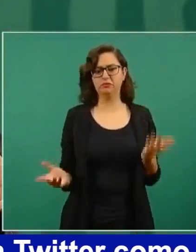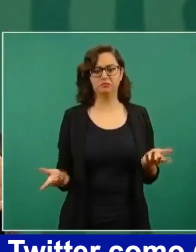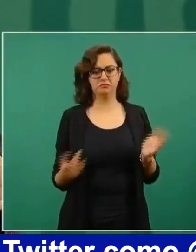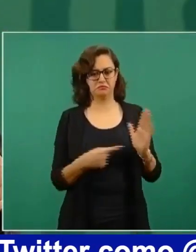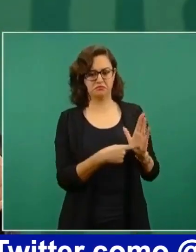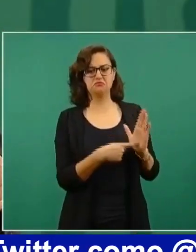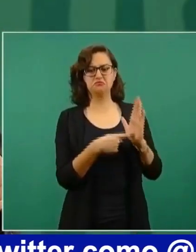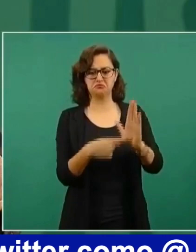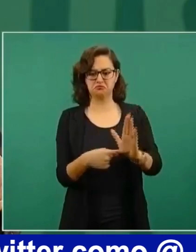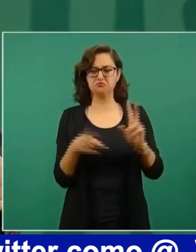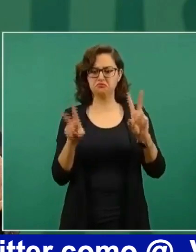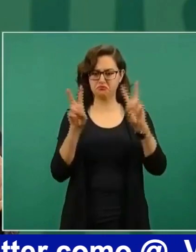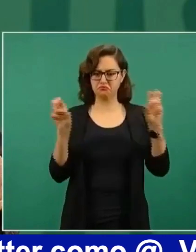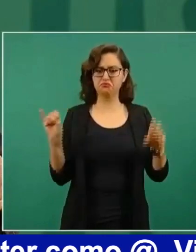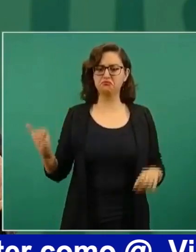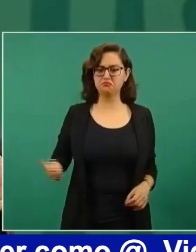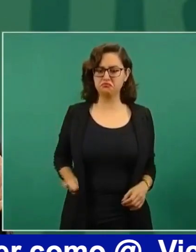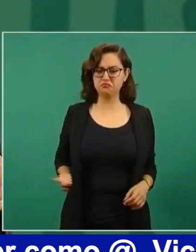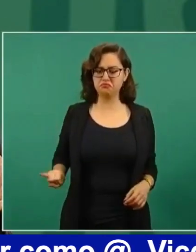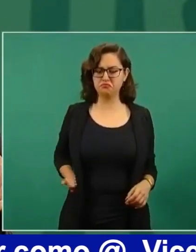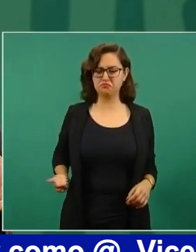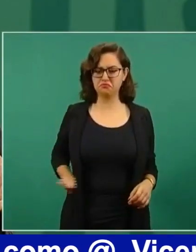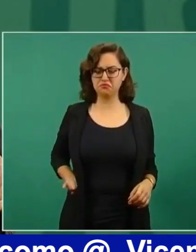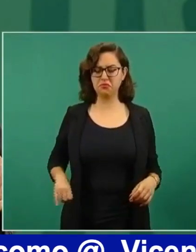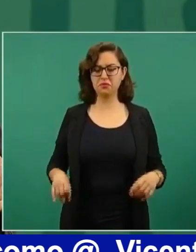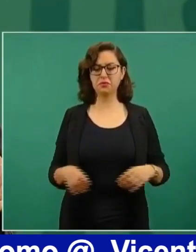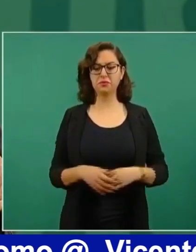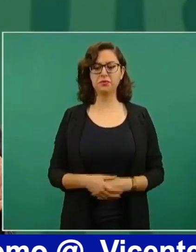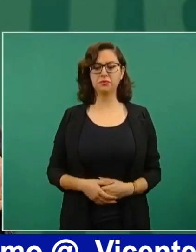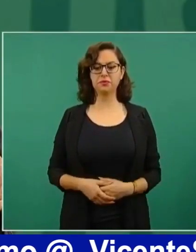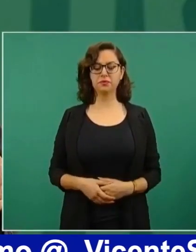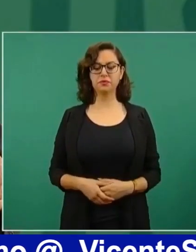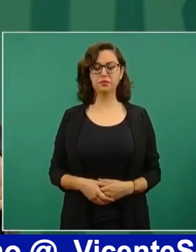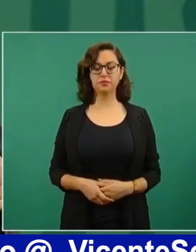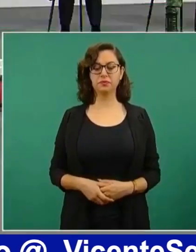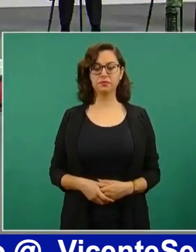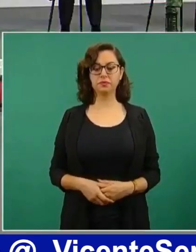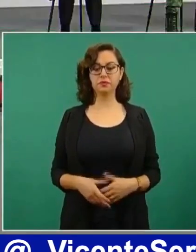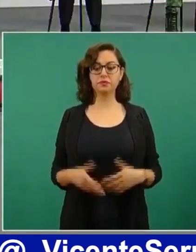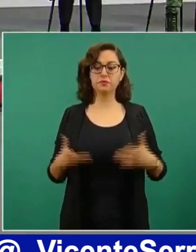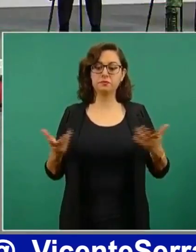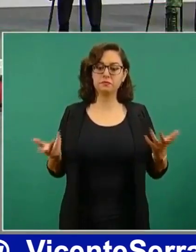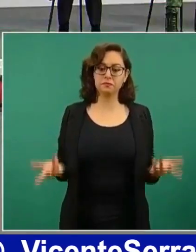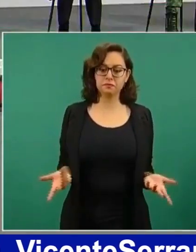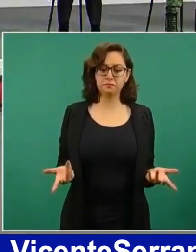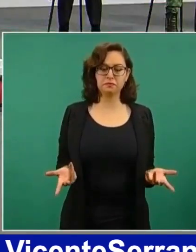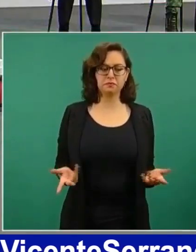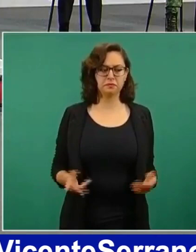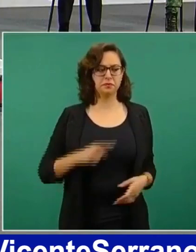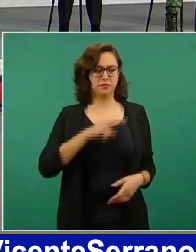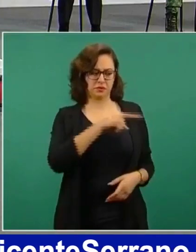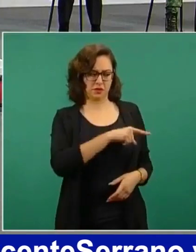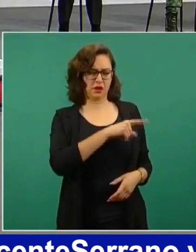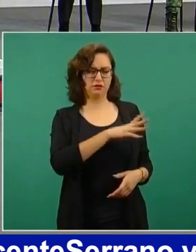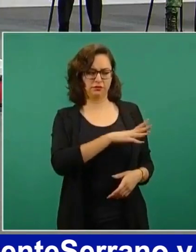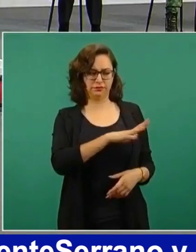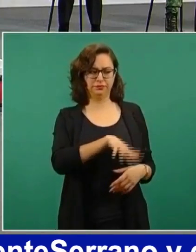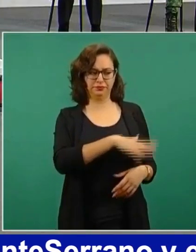interesante. Entonces, mientras buscan la gráfica,